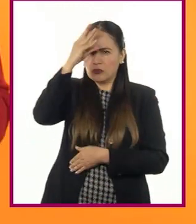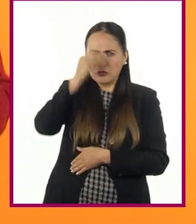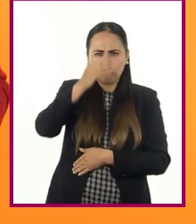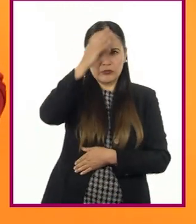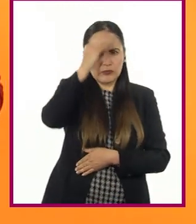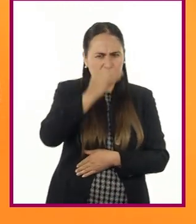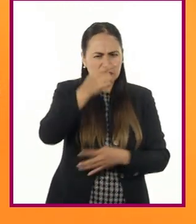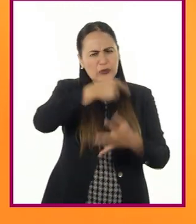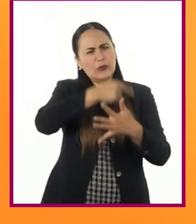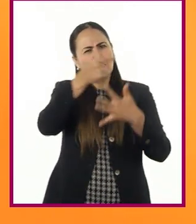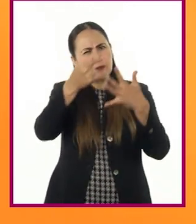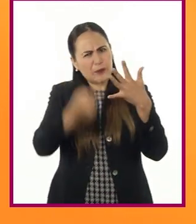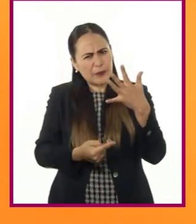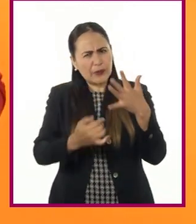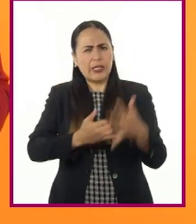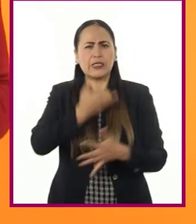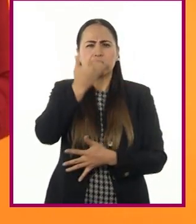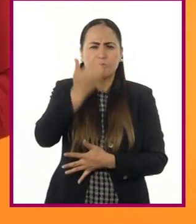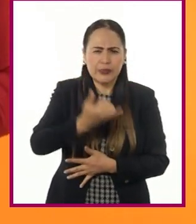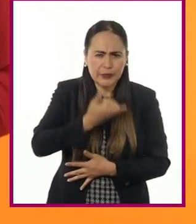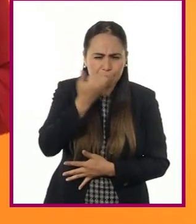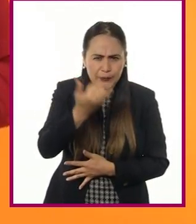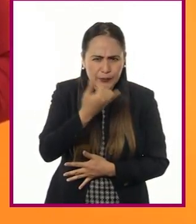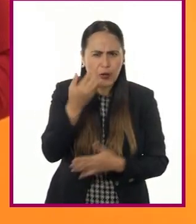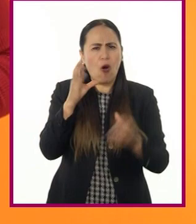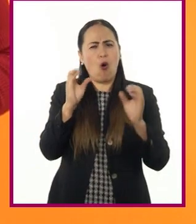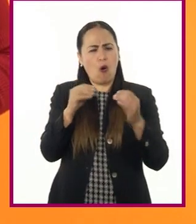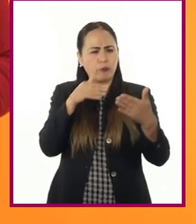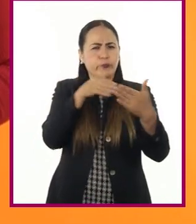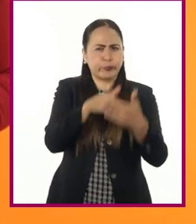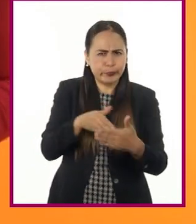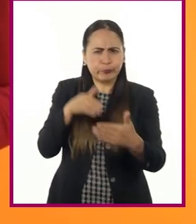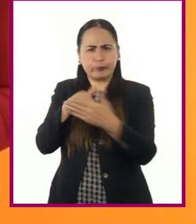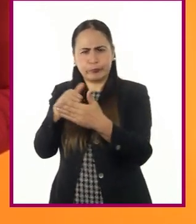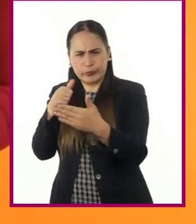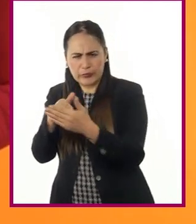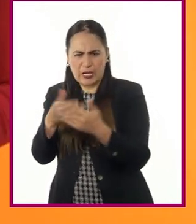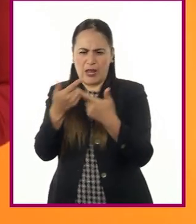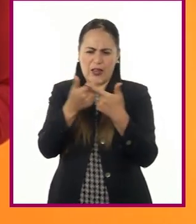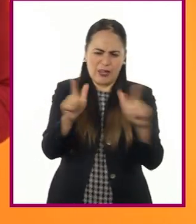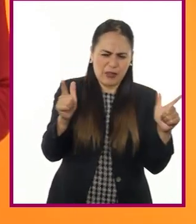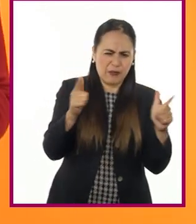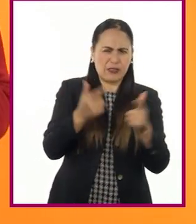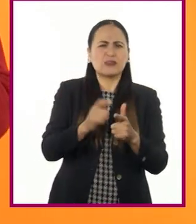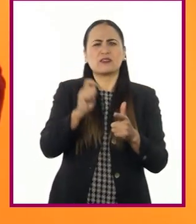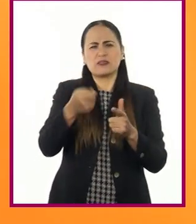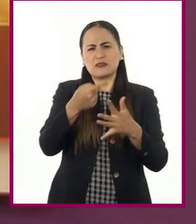de los retos más frecuentes que las y los adolescentes enfrentan al ejercer su libertad?